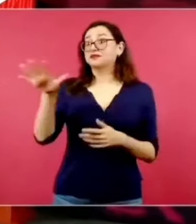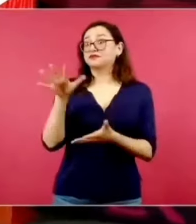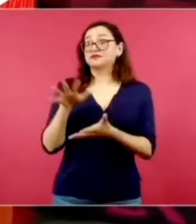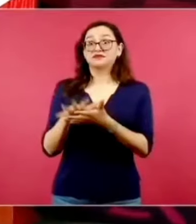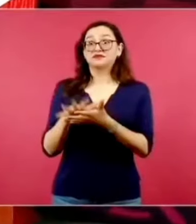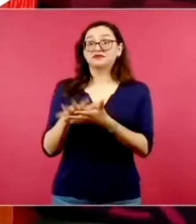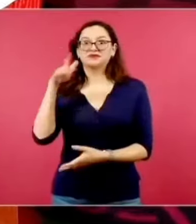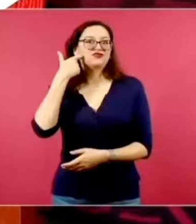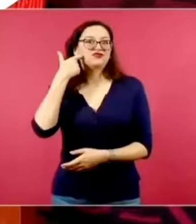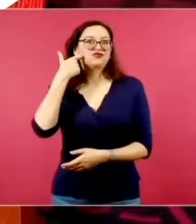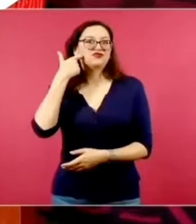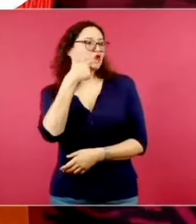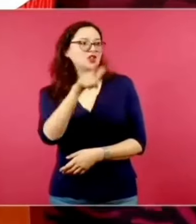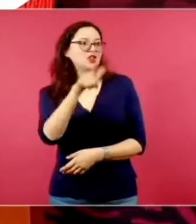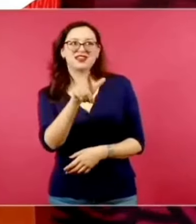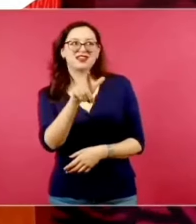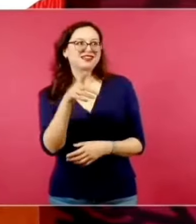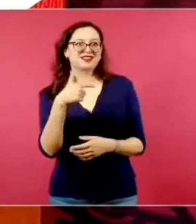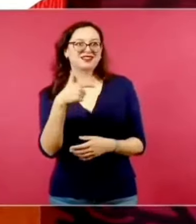bueno